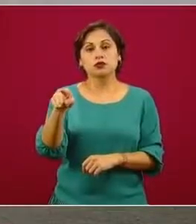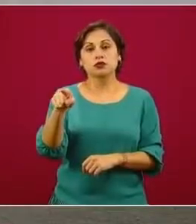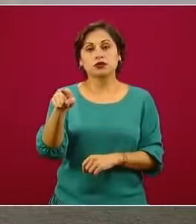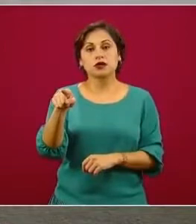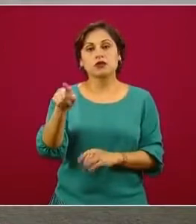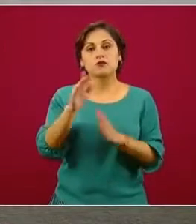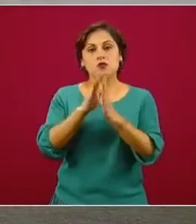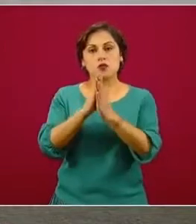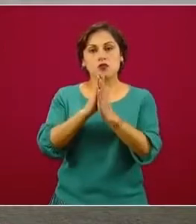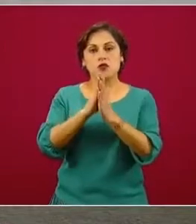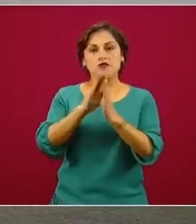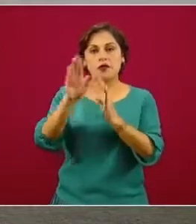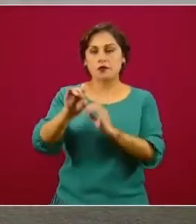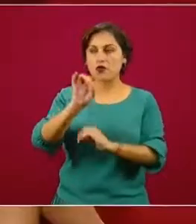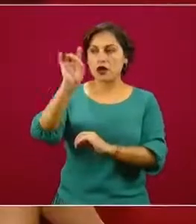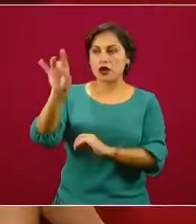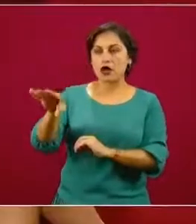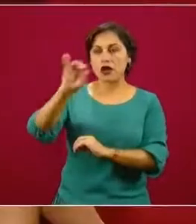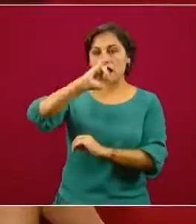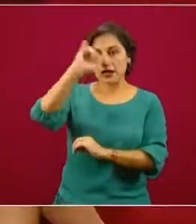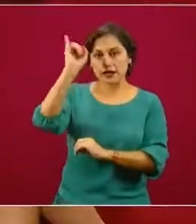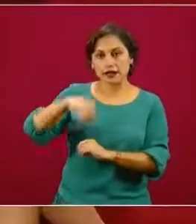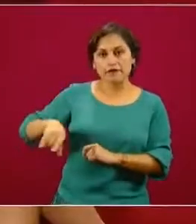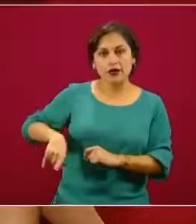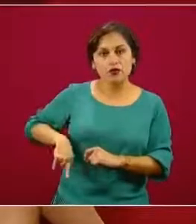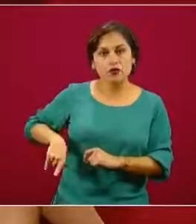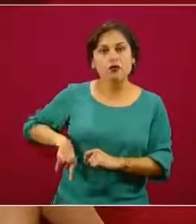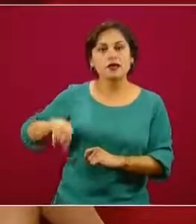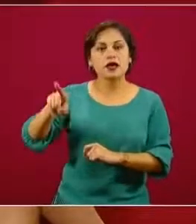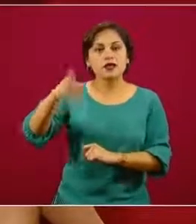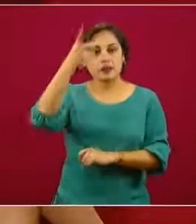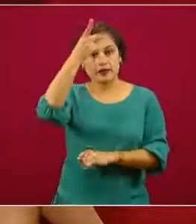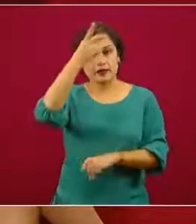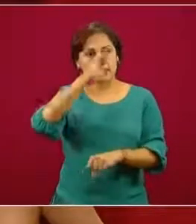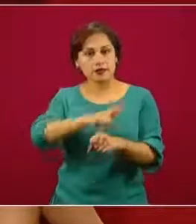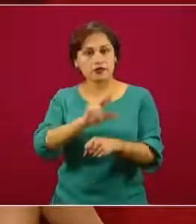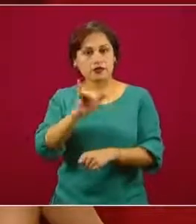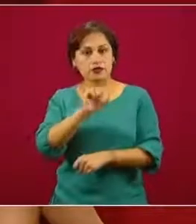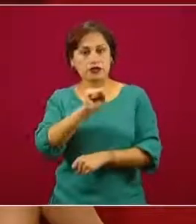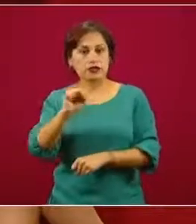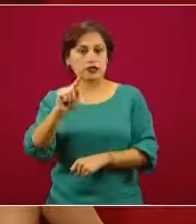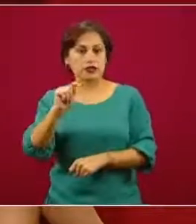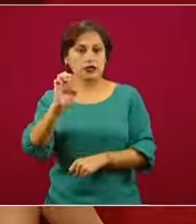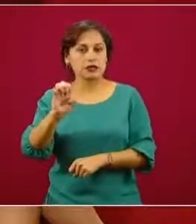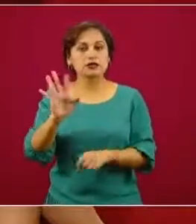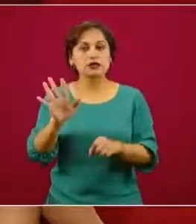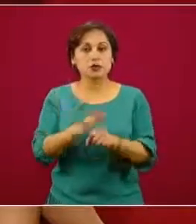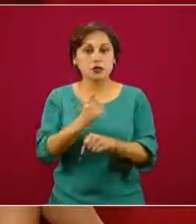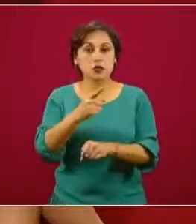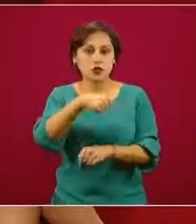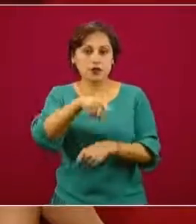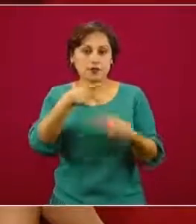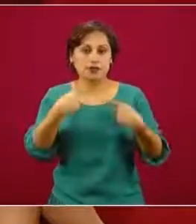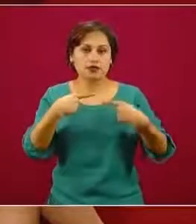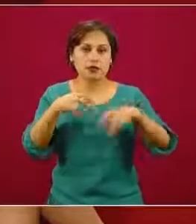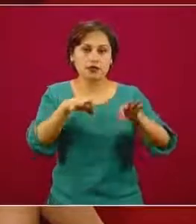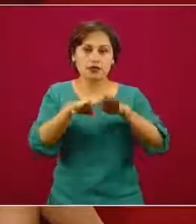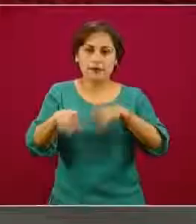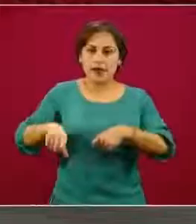esta pregunta a la jefa de gobierno y al director del ISSSTE, porque son servidores públicos, entonces para saber qué tipo de